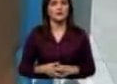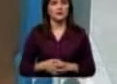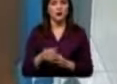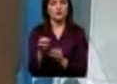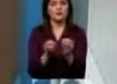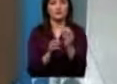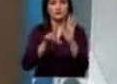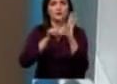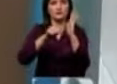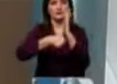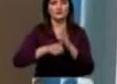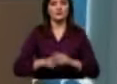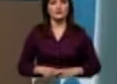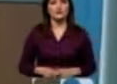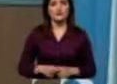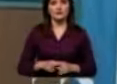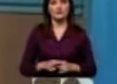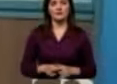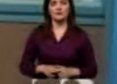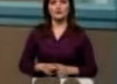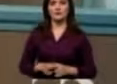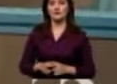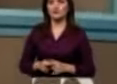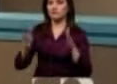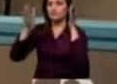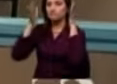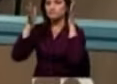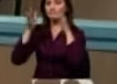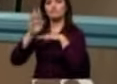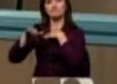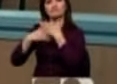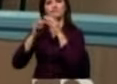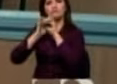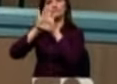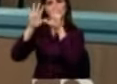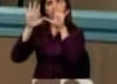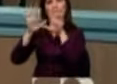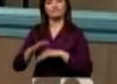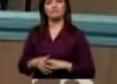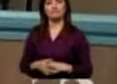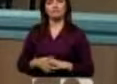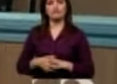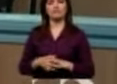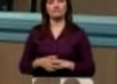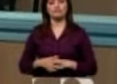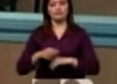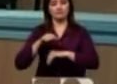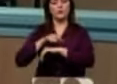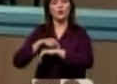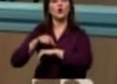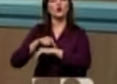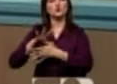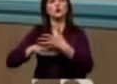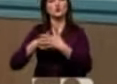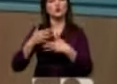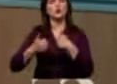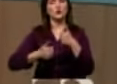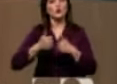las oficinas del registro civil. Muy bien, ya escuchamos amigos, si repetimos por favor, ¿cuál es el horario que ustedes tienen